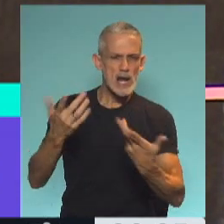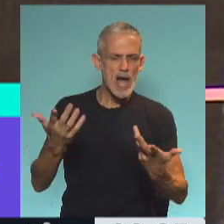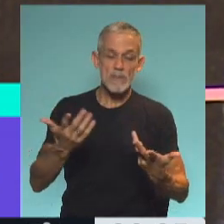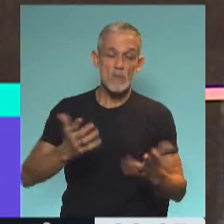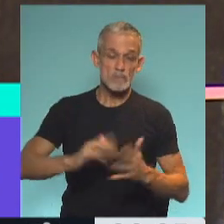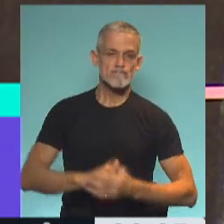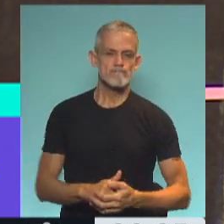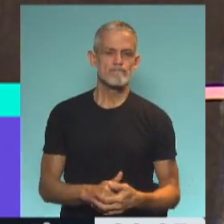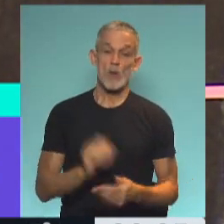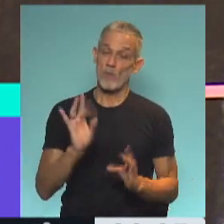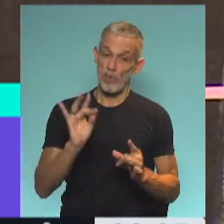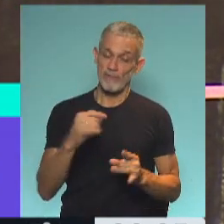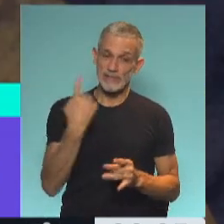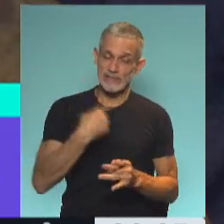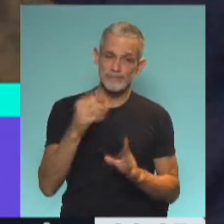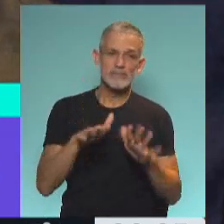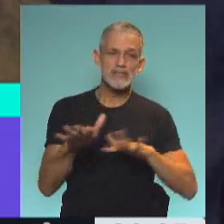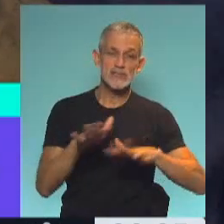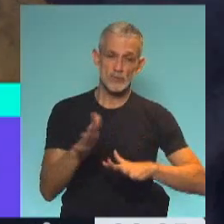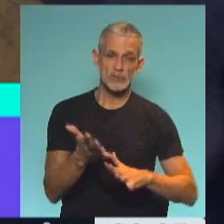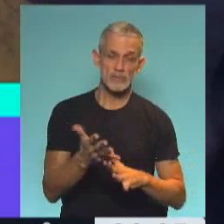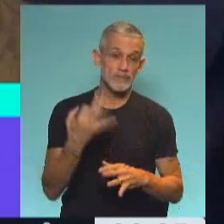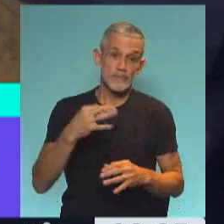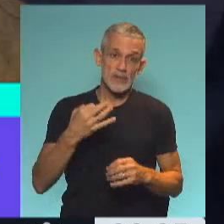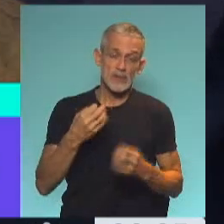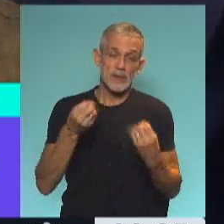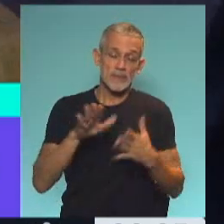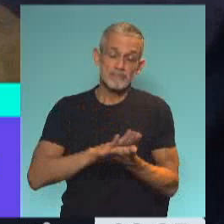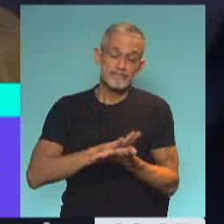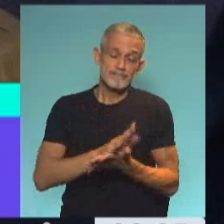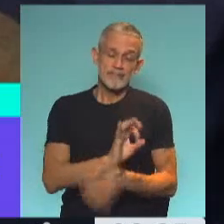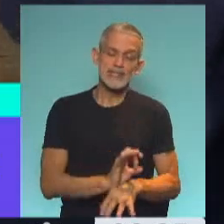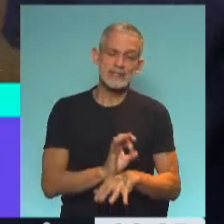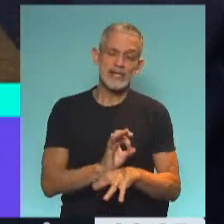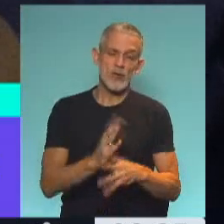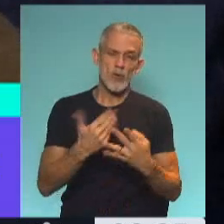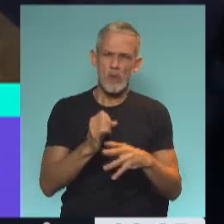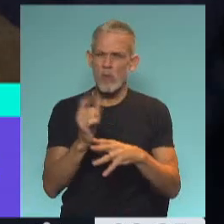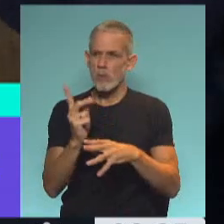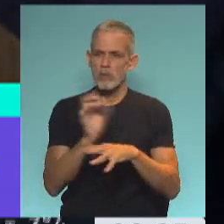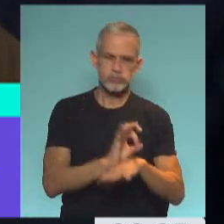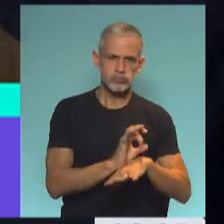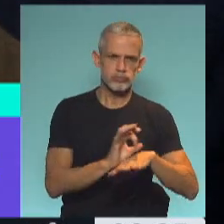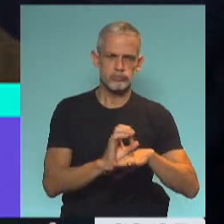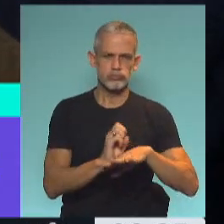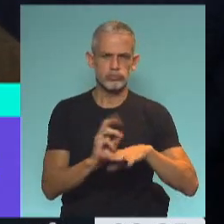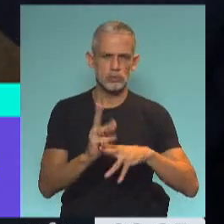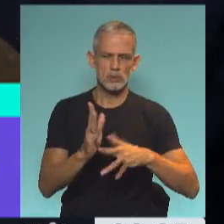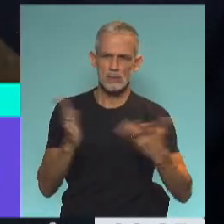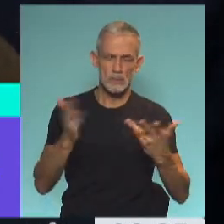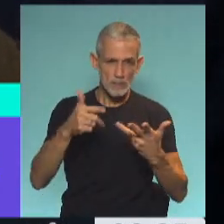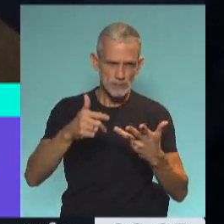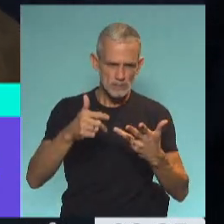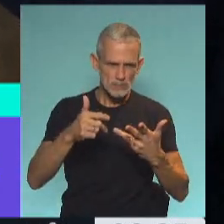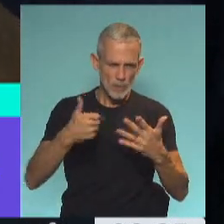difícil, porque tenemos que empezar de nuevo, pero acá lo vamos a